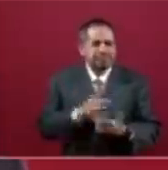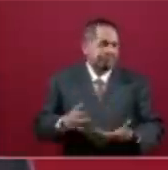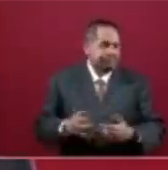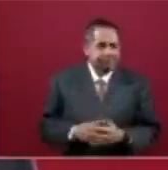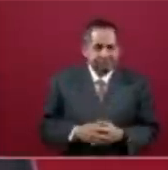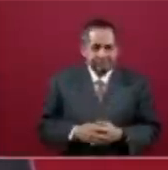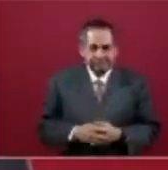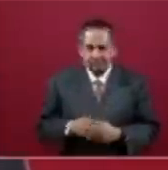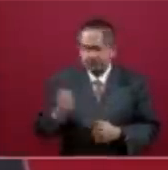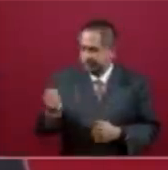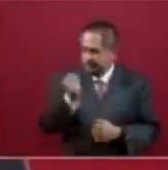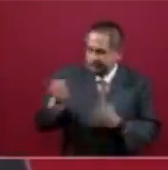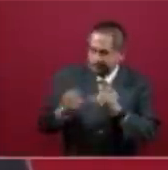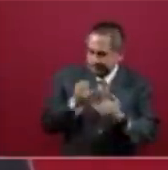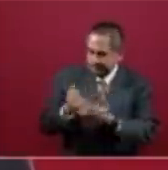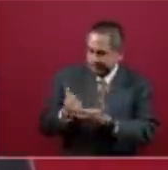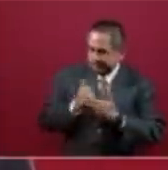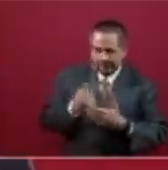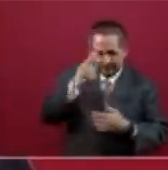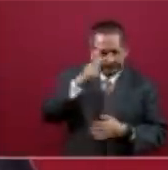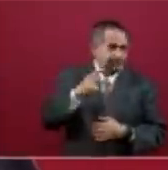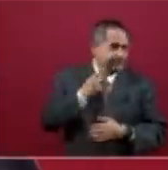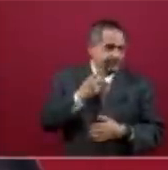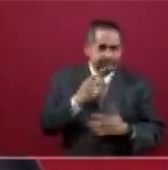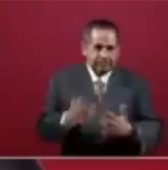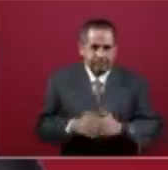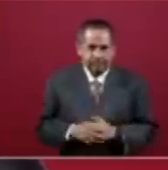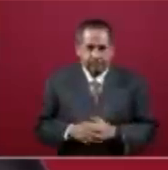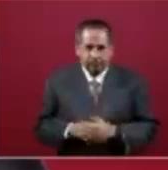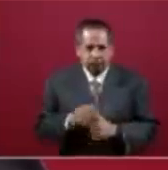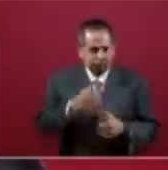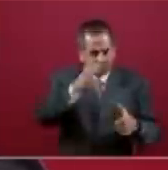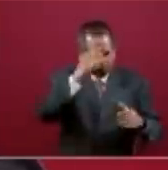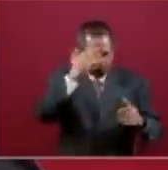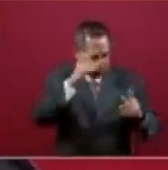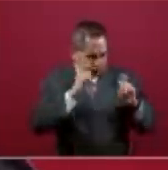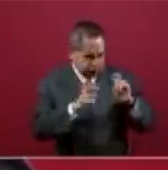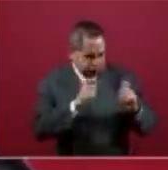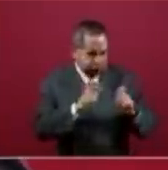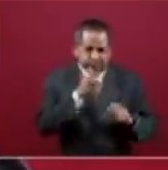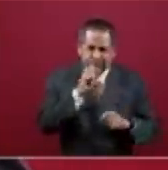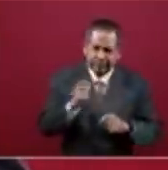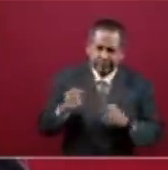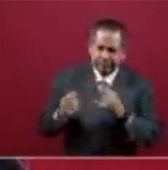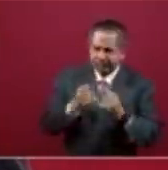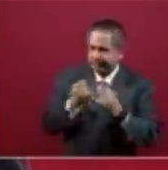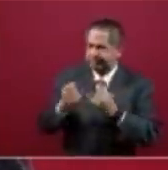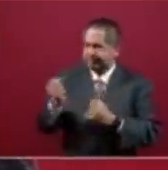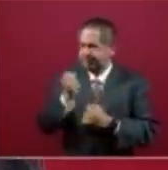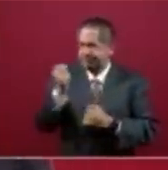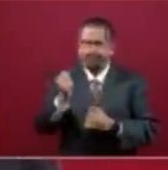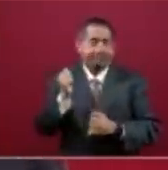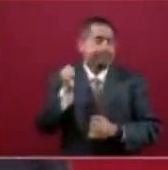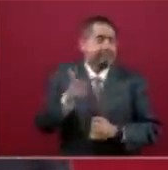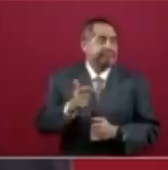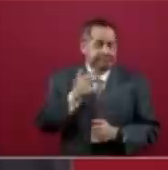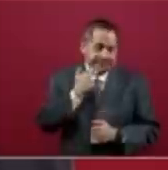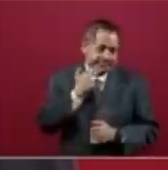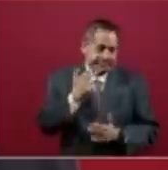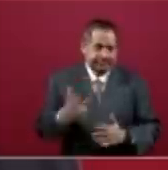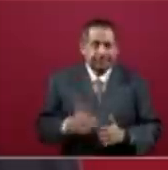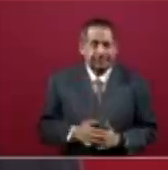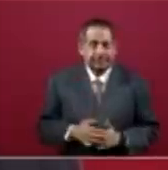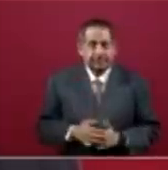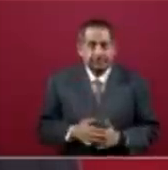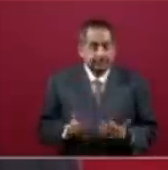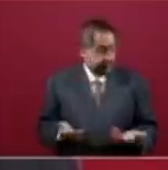La suerte cuenta, pues, en política. No solo es la virtud, también la fortuna, la suerte. Entonces,